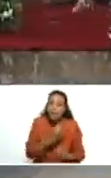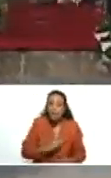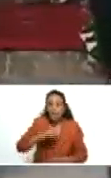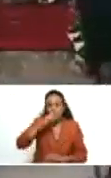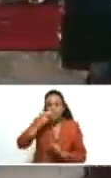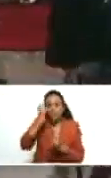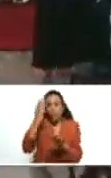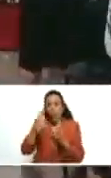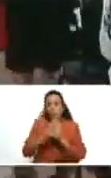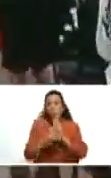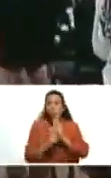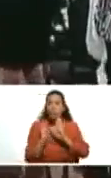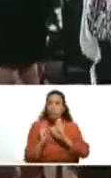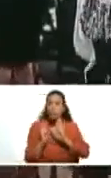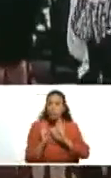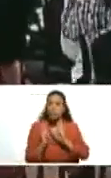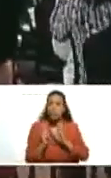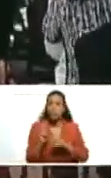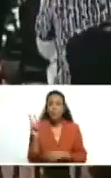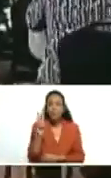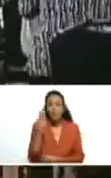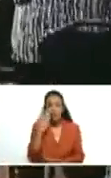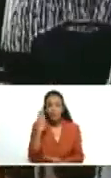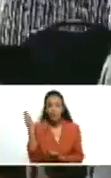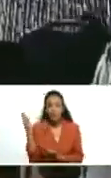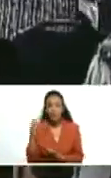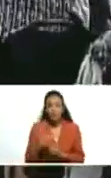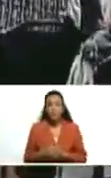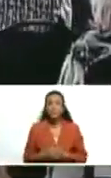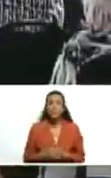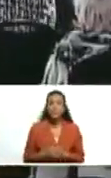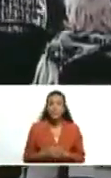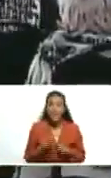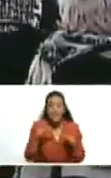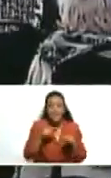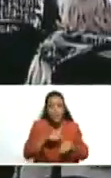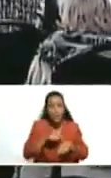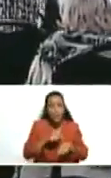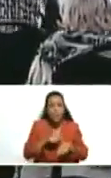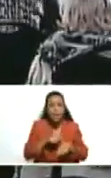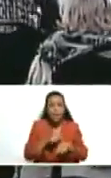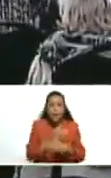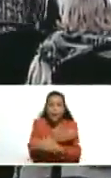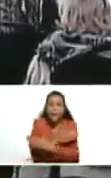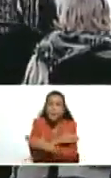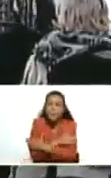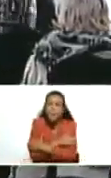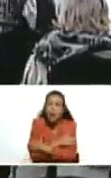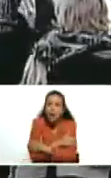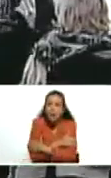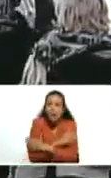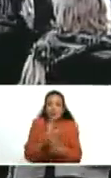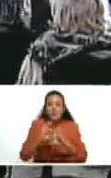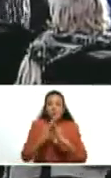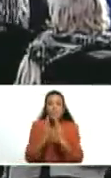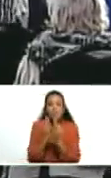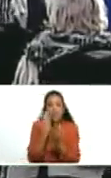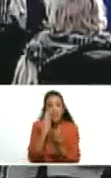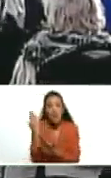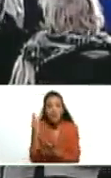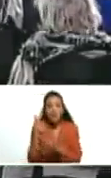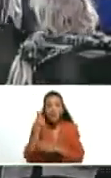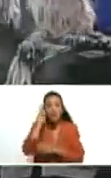presidente constitucional de la República, Nicolás Maduro Moros, quien en este momento se abraza con los familiares